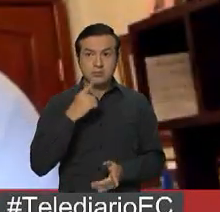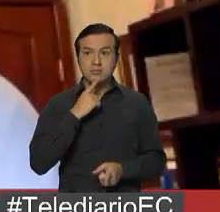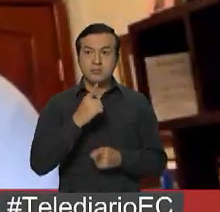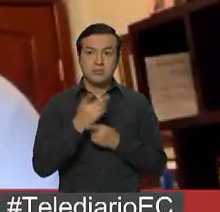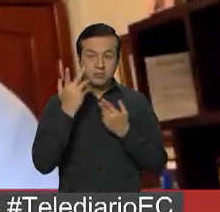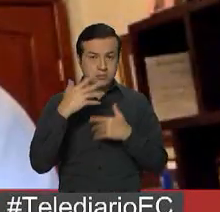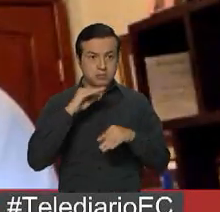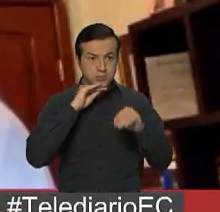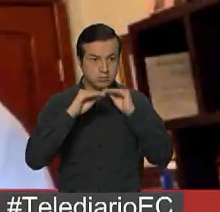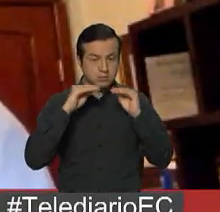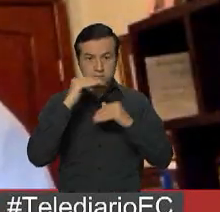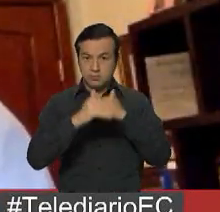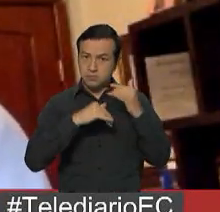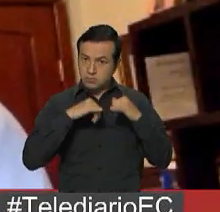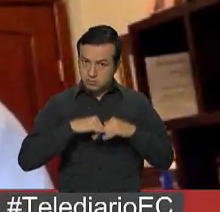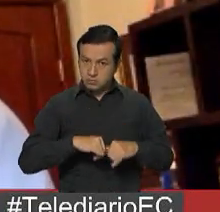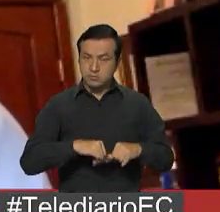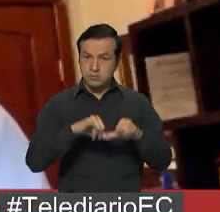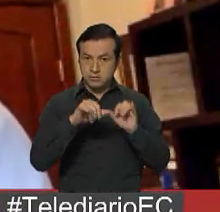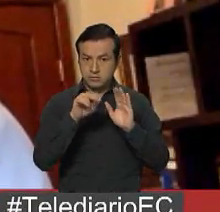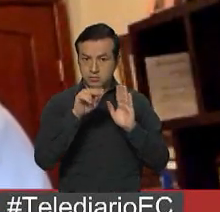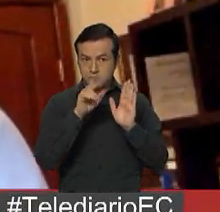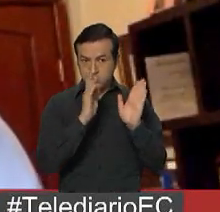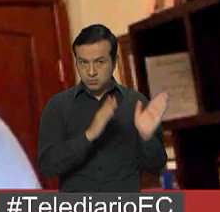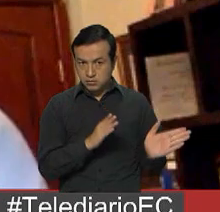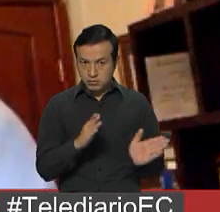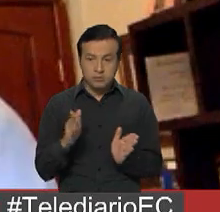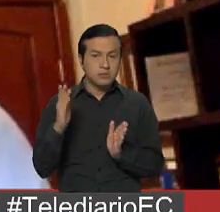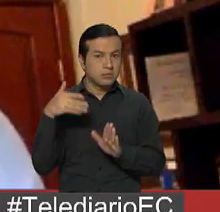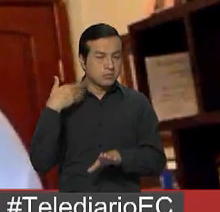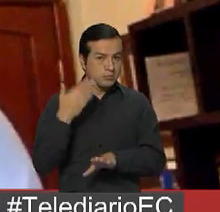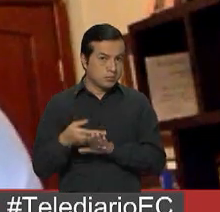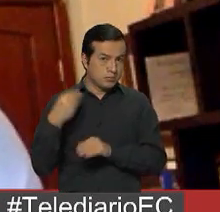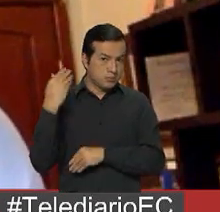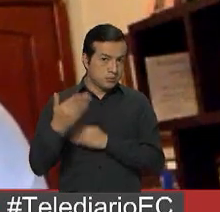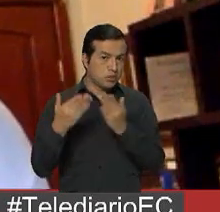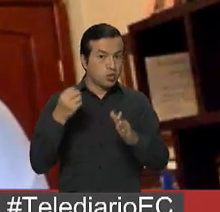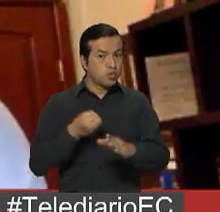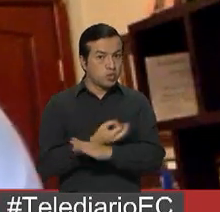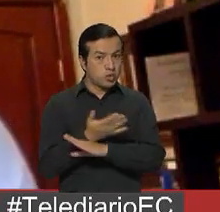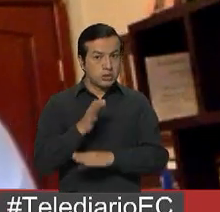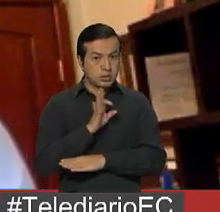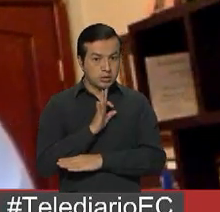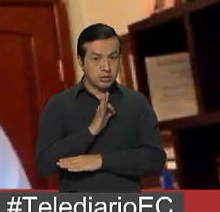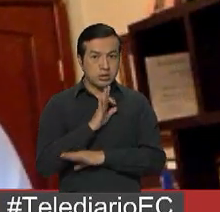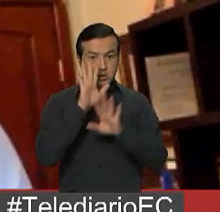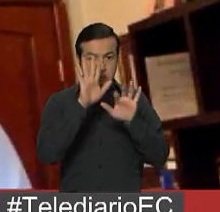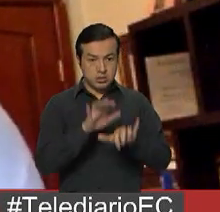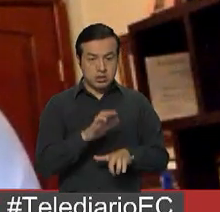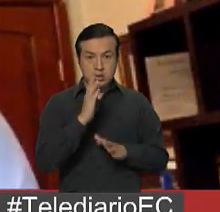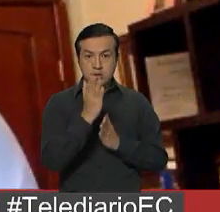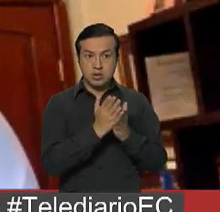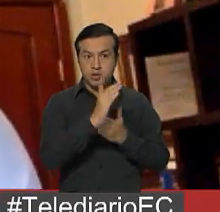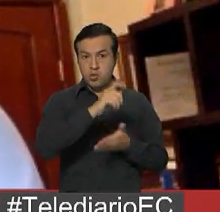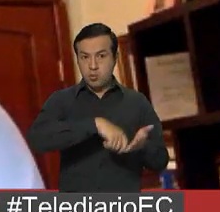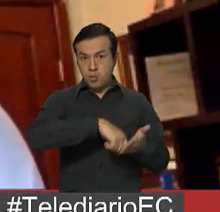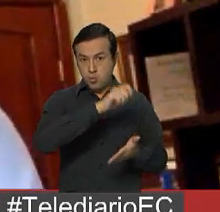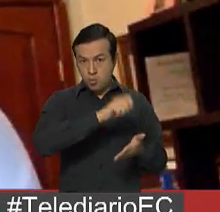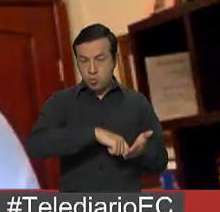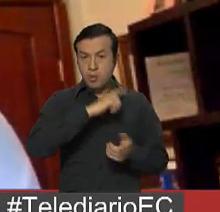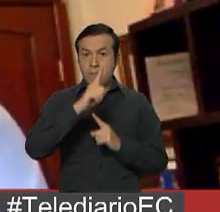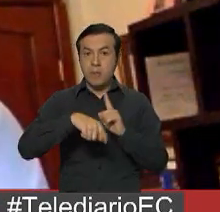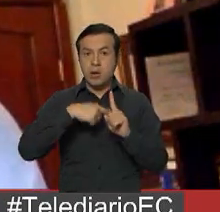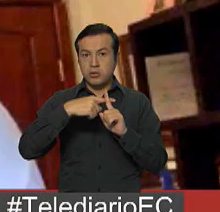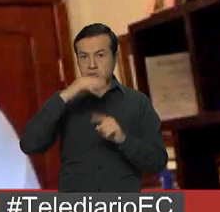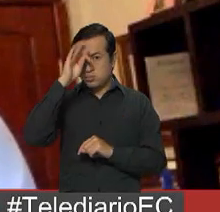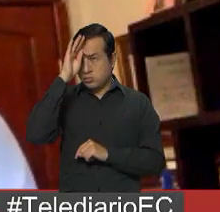advertir estos procesos y estamos tomando los correctivos estamos también enviando unas recomendaciones técnicas tanto a ser como con los hospitales pero sobre todo tomando el